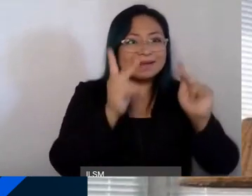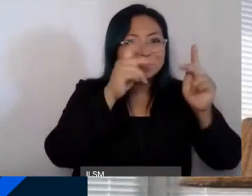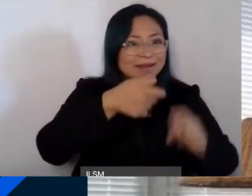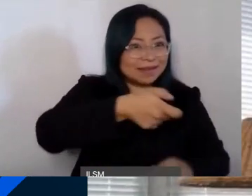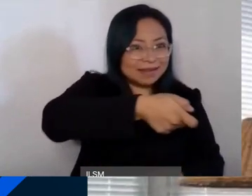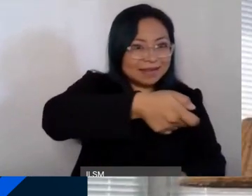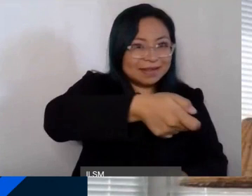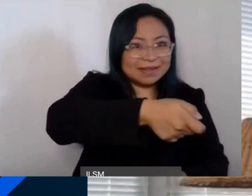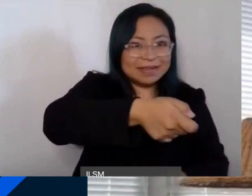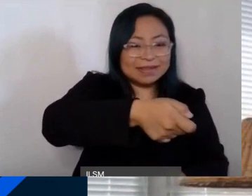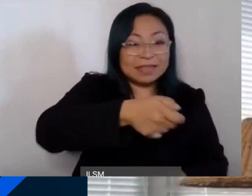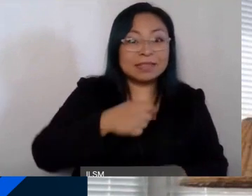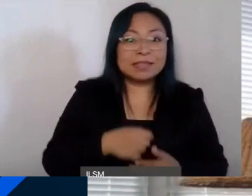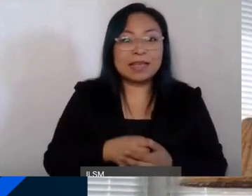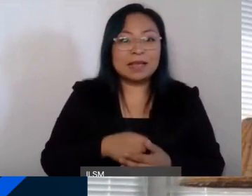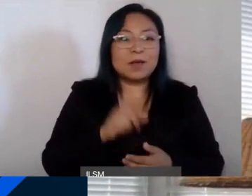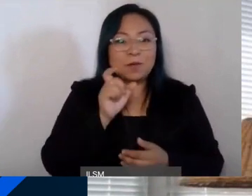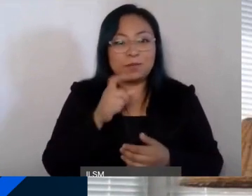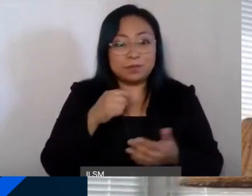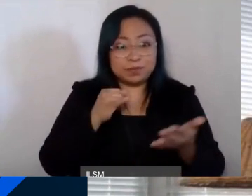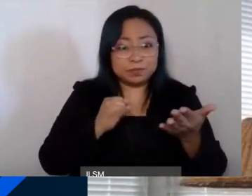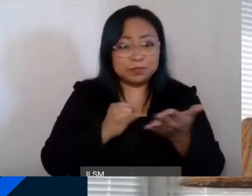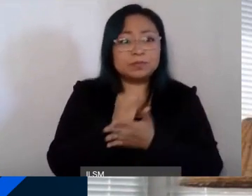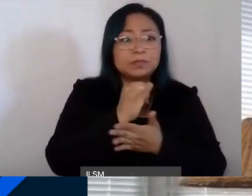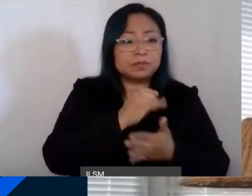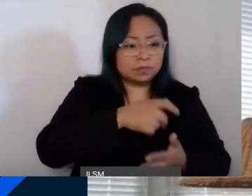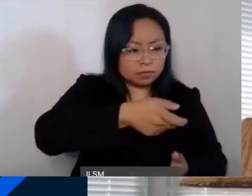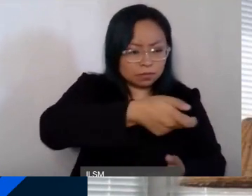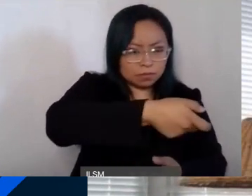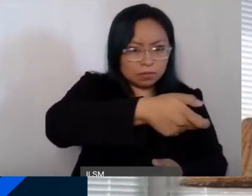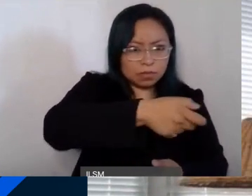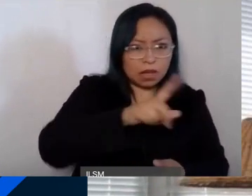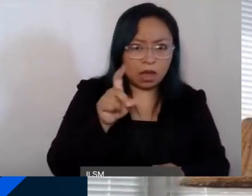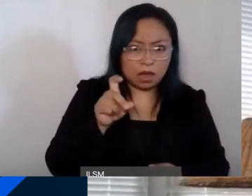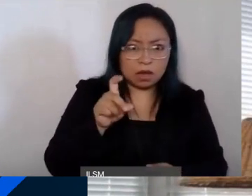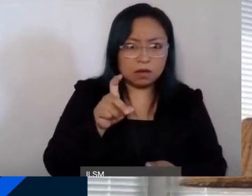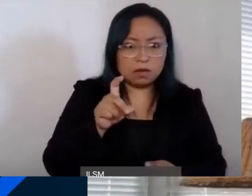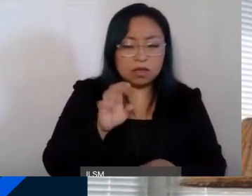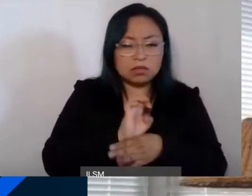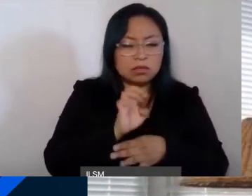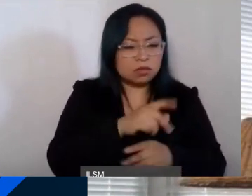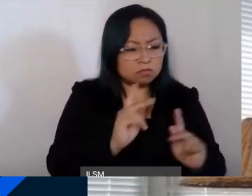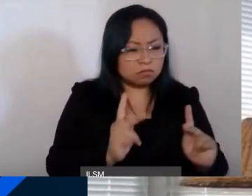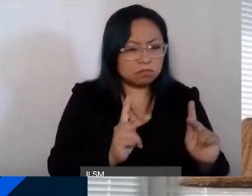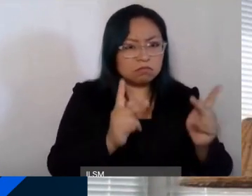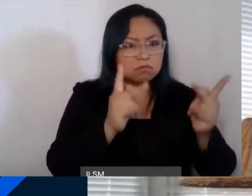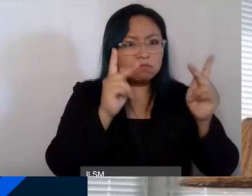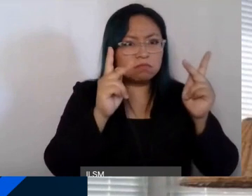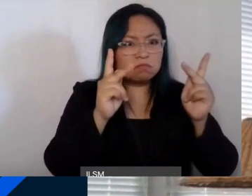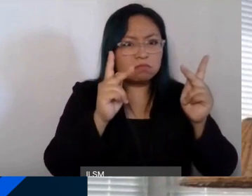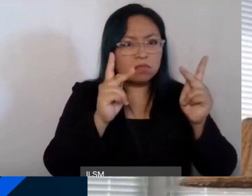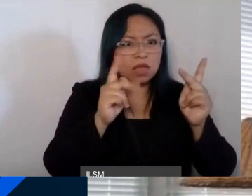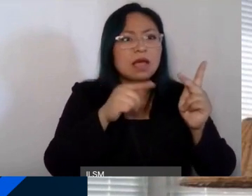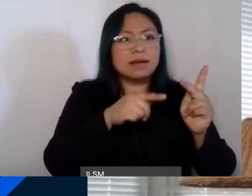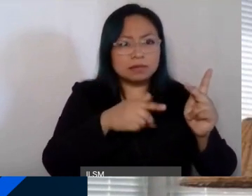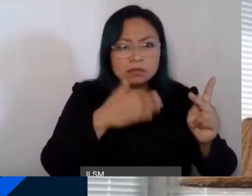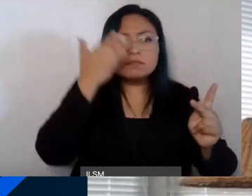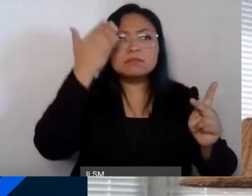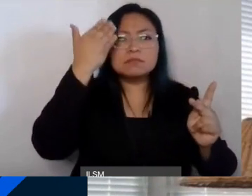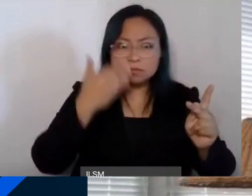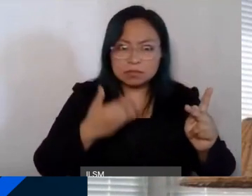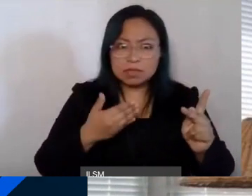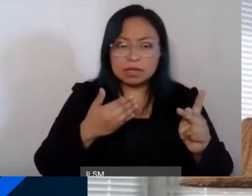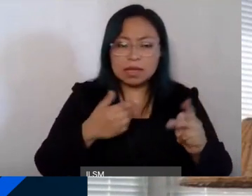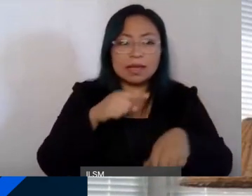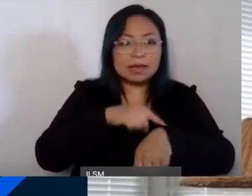en que él decidía regar la planta la planta tenía registrado que él